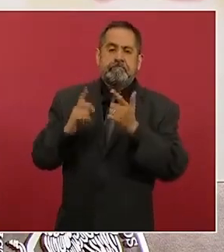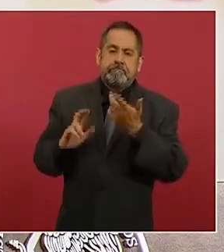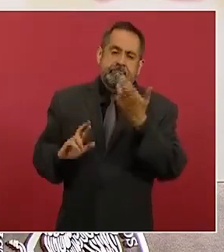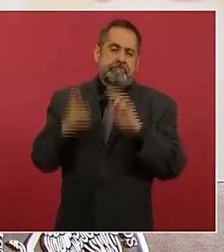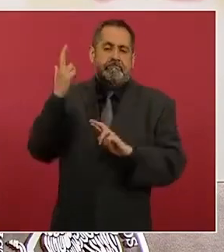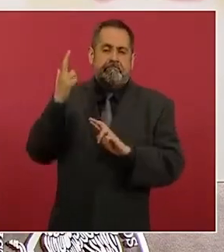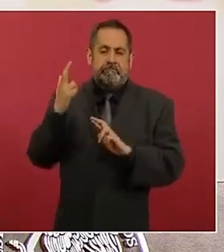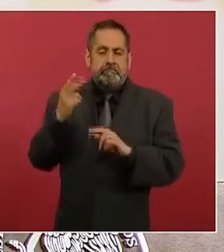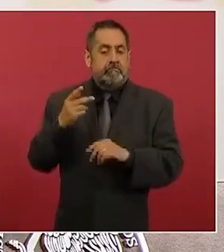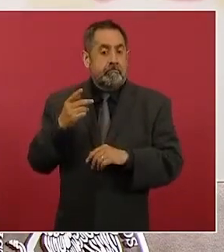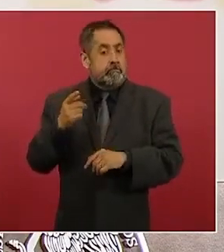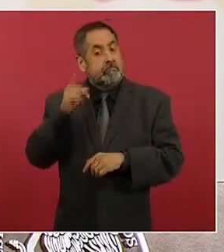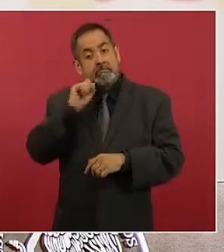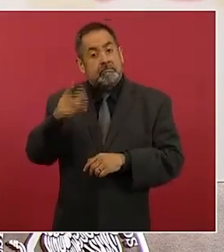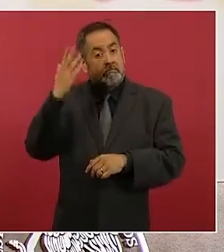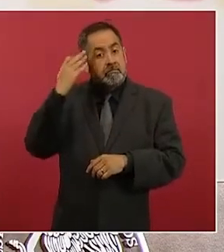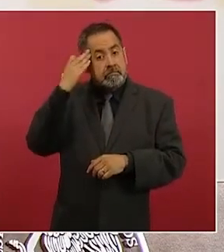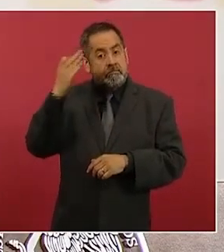porque había esclavitud